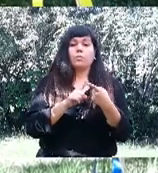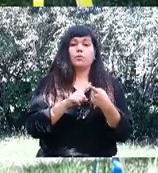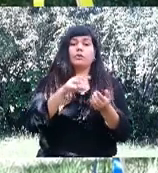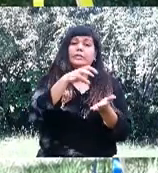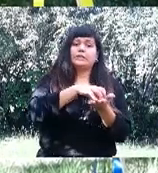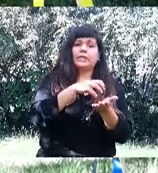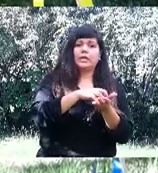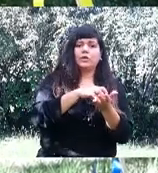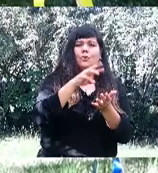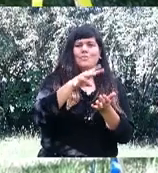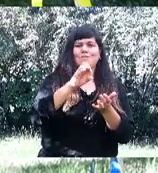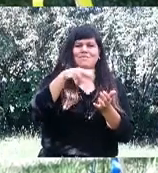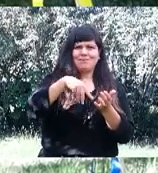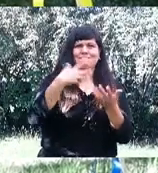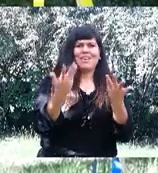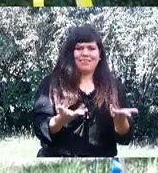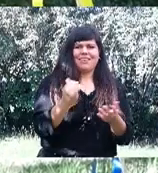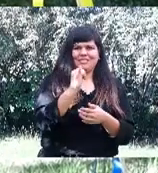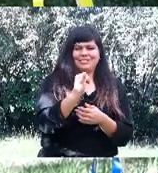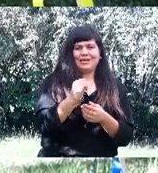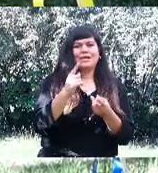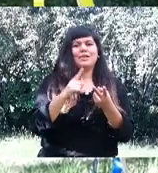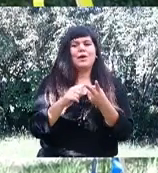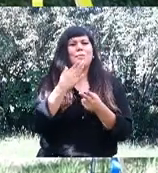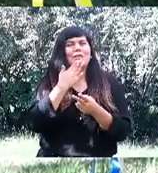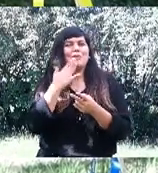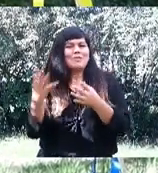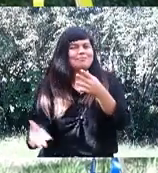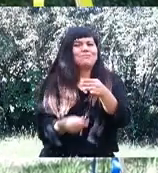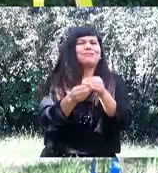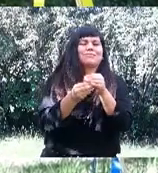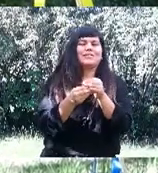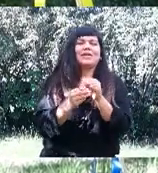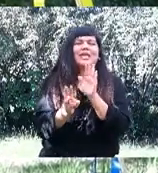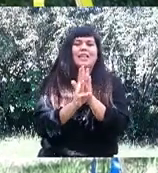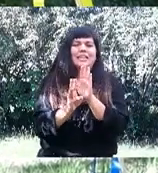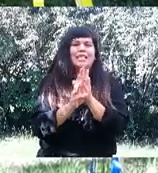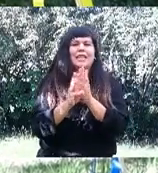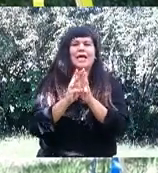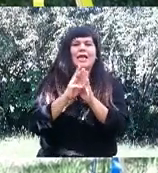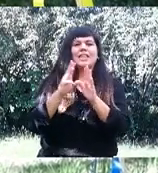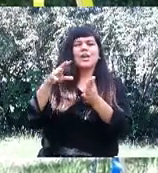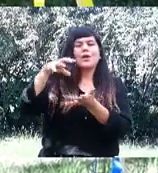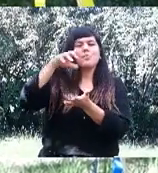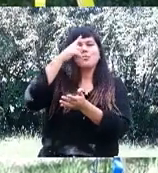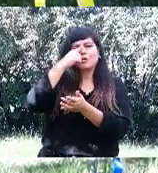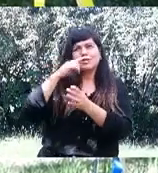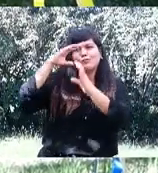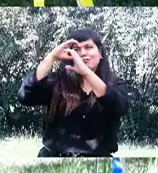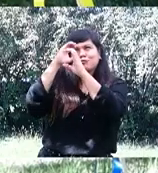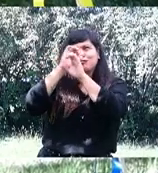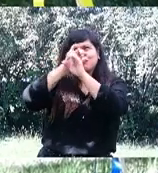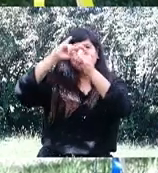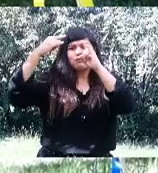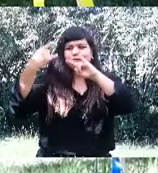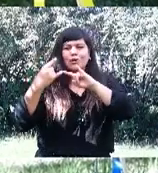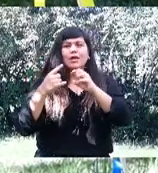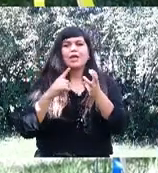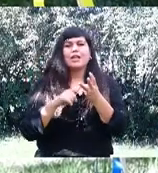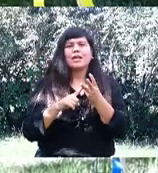interactivo mirador presente por supuesto pero también le le otorgamos una identidad al museo interactivo de la astronomía y al Bosque Adriana hofman